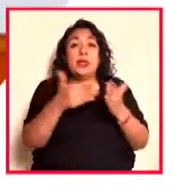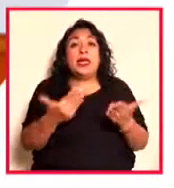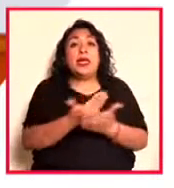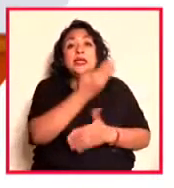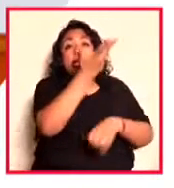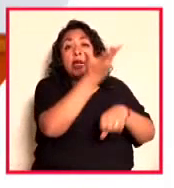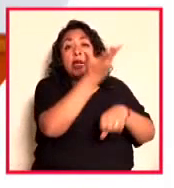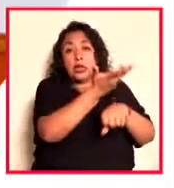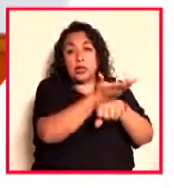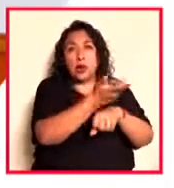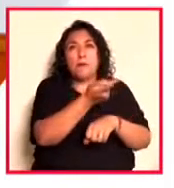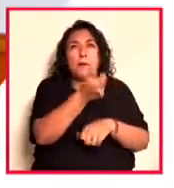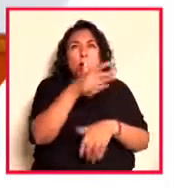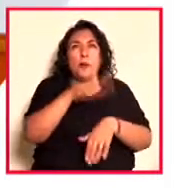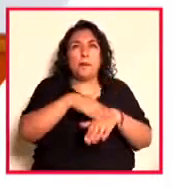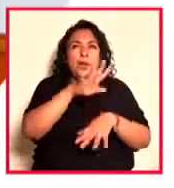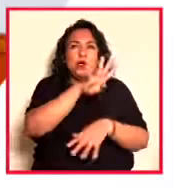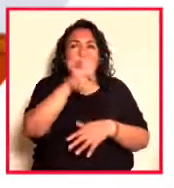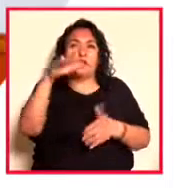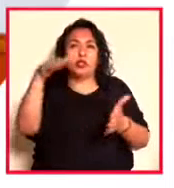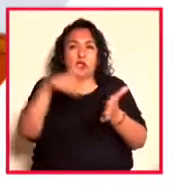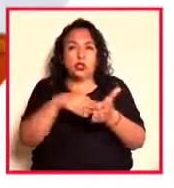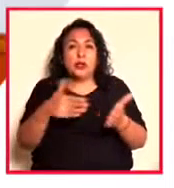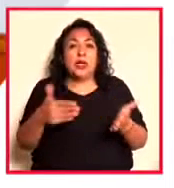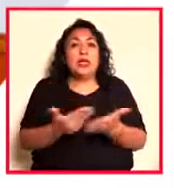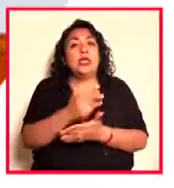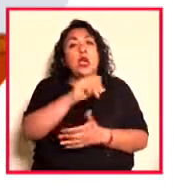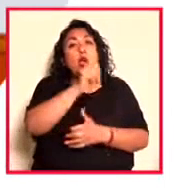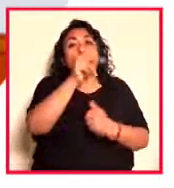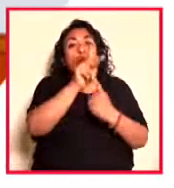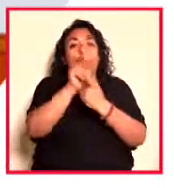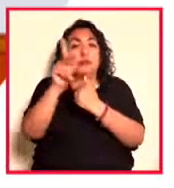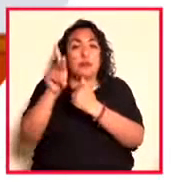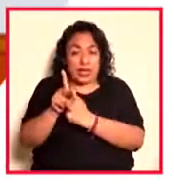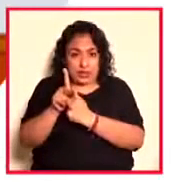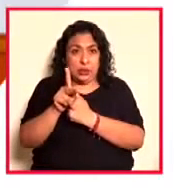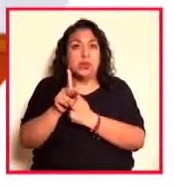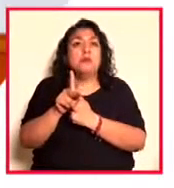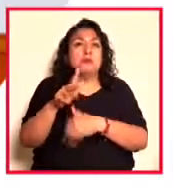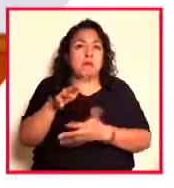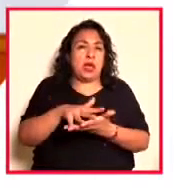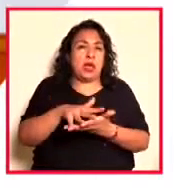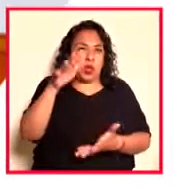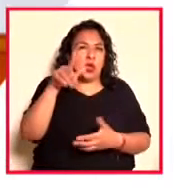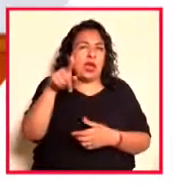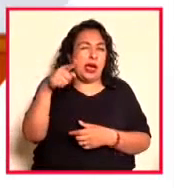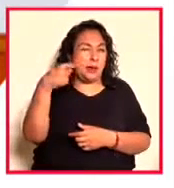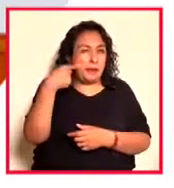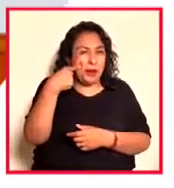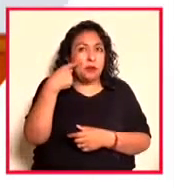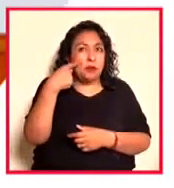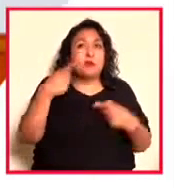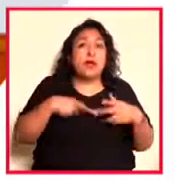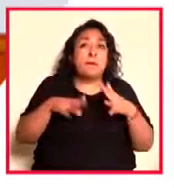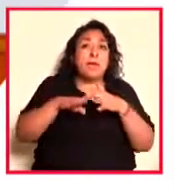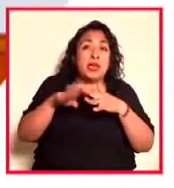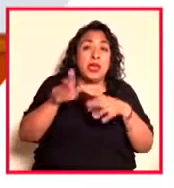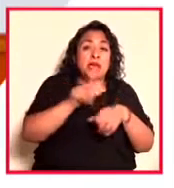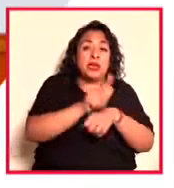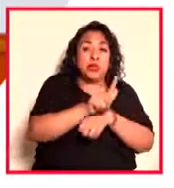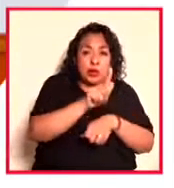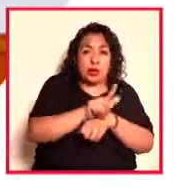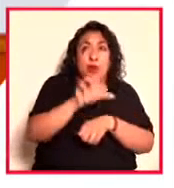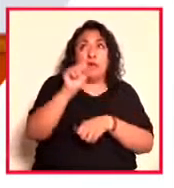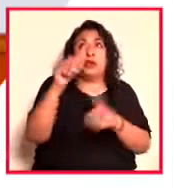y un poco más de 400 mil nacieron en otros países. Principalmente hay migrantes de Guatemala, 60